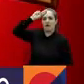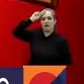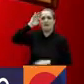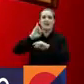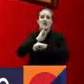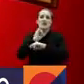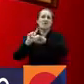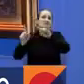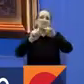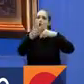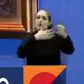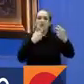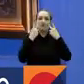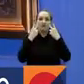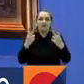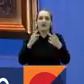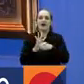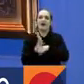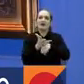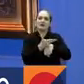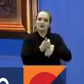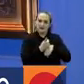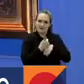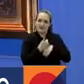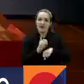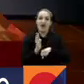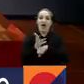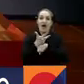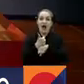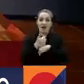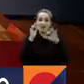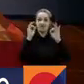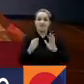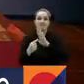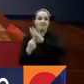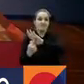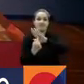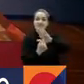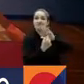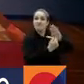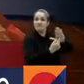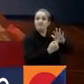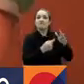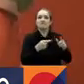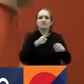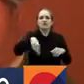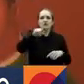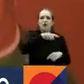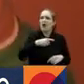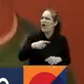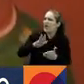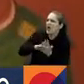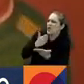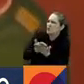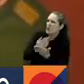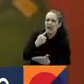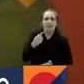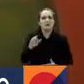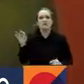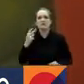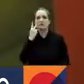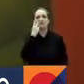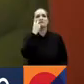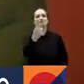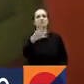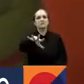que se hable, es este. El arte no es pretencioso, no se esfuerza en absoluto para que lo traduzcan. Simplemente es, y